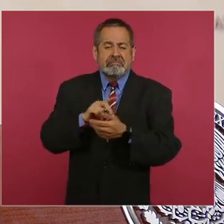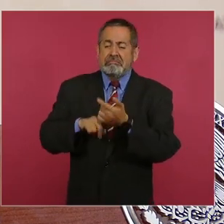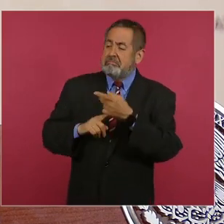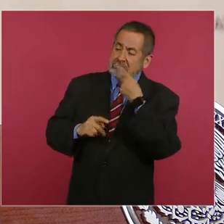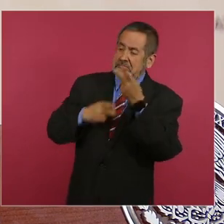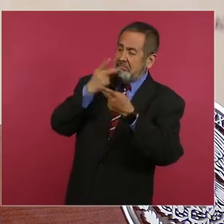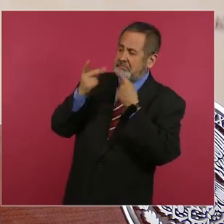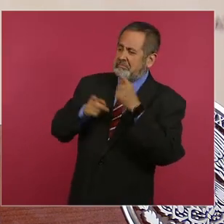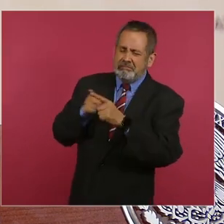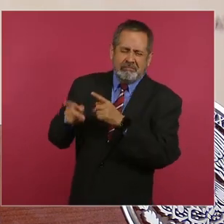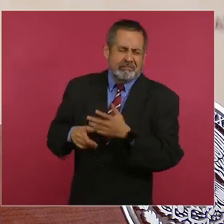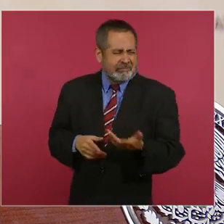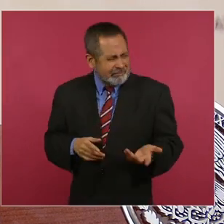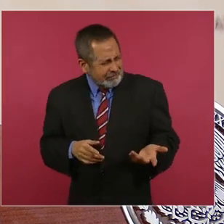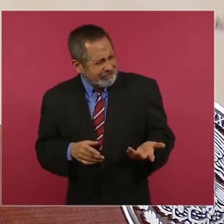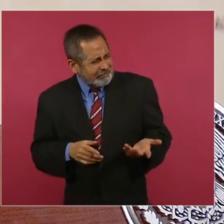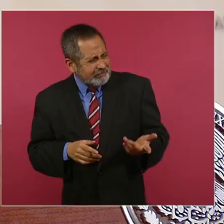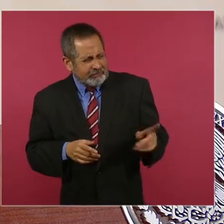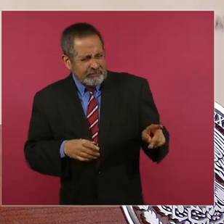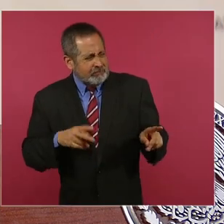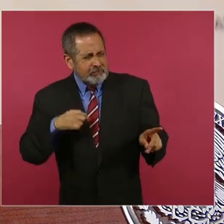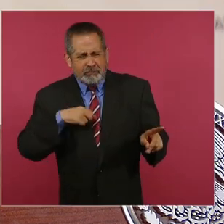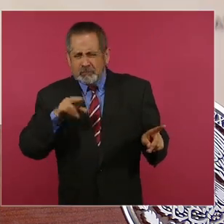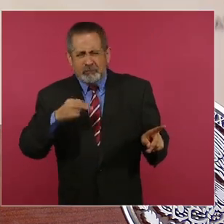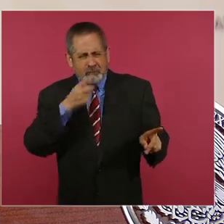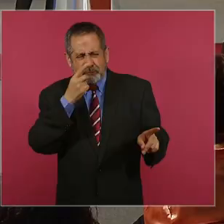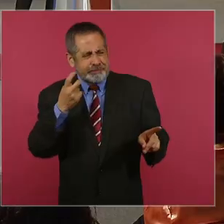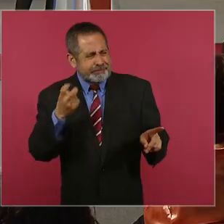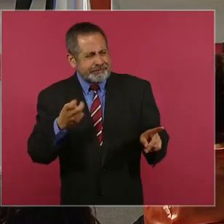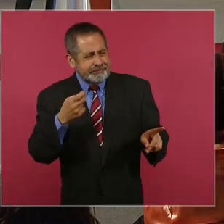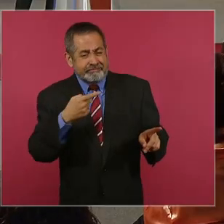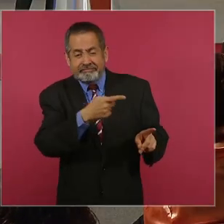sesgada, de mala fe,